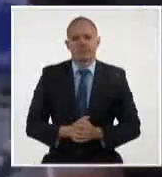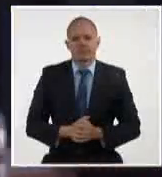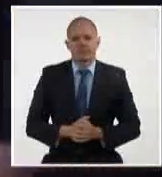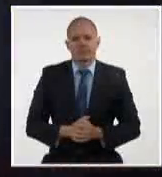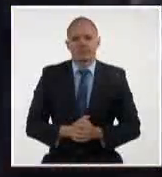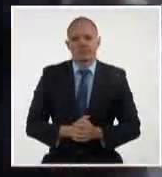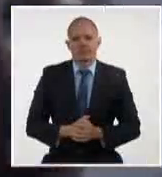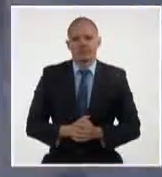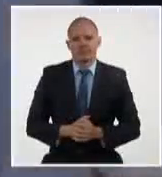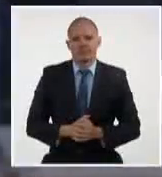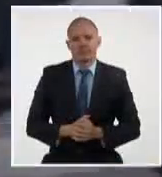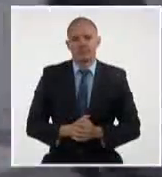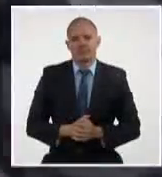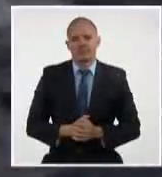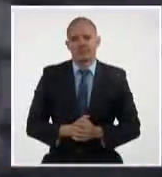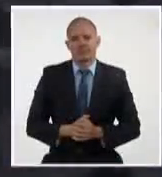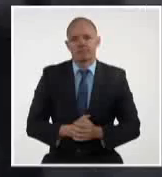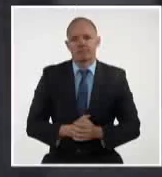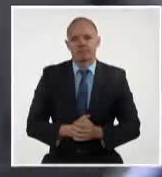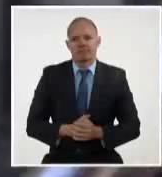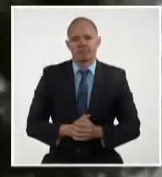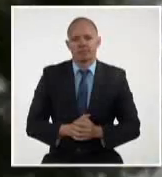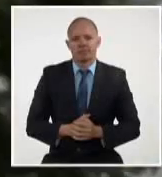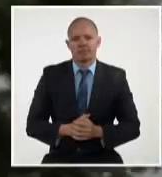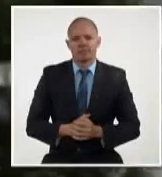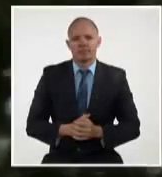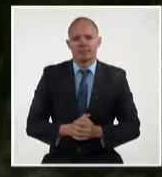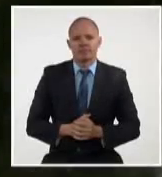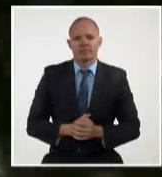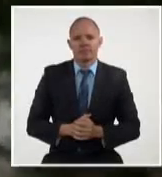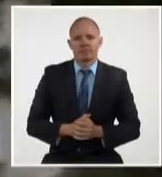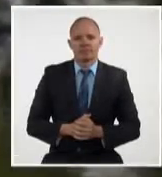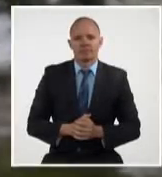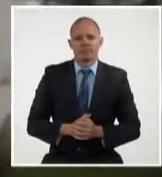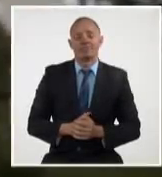Esas fuerzas políticas responsabilizan a los que llegan de